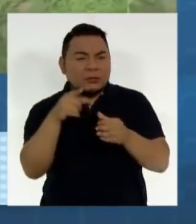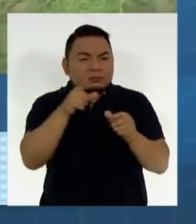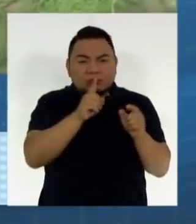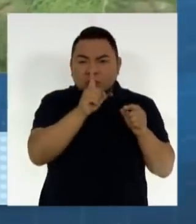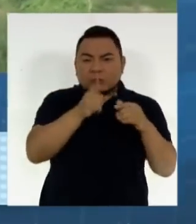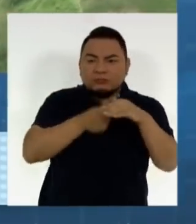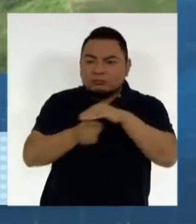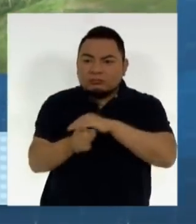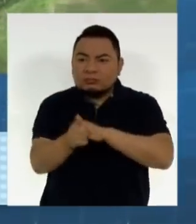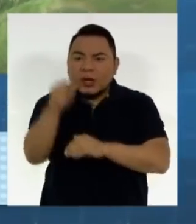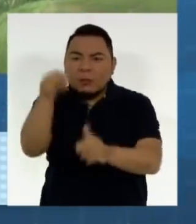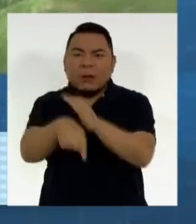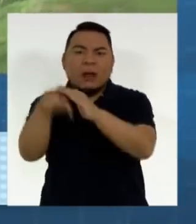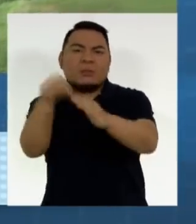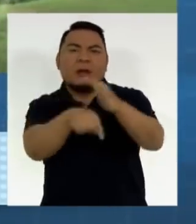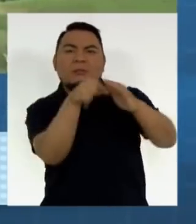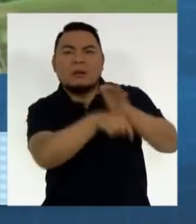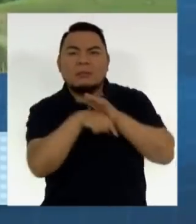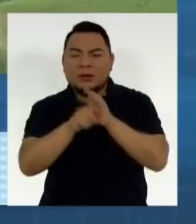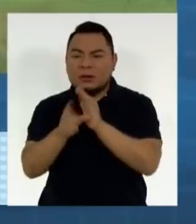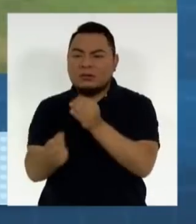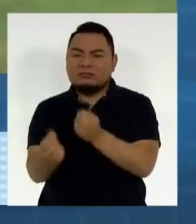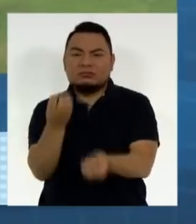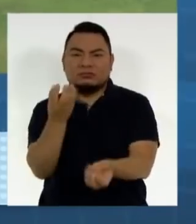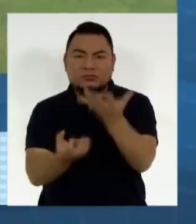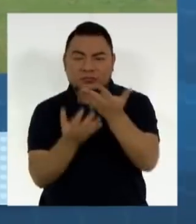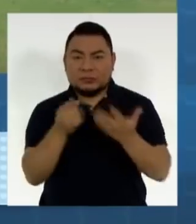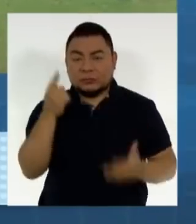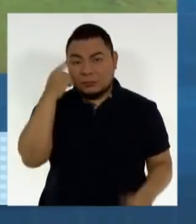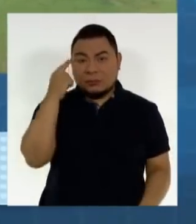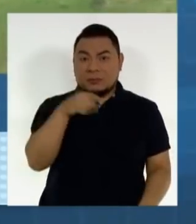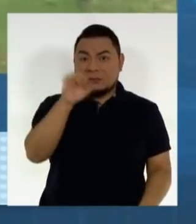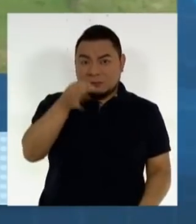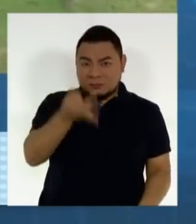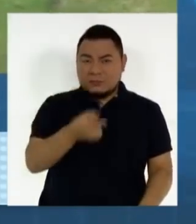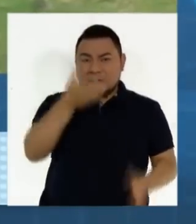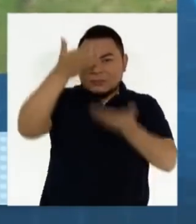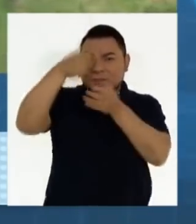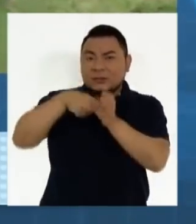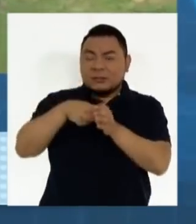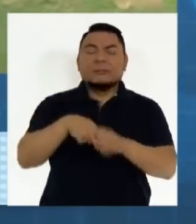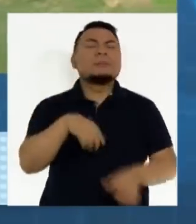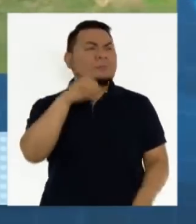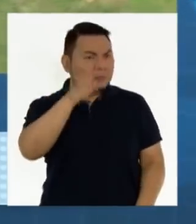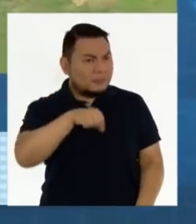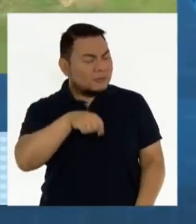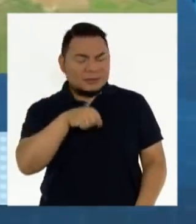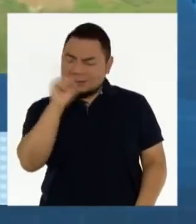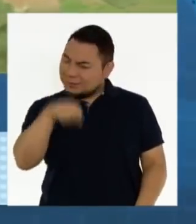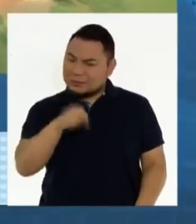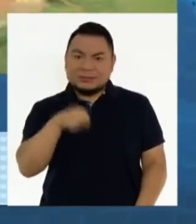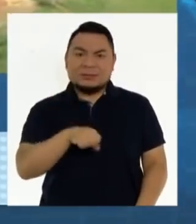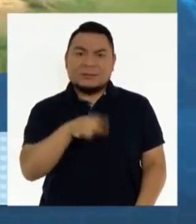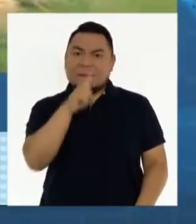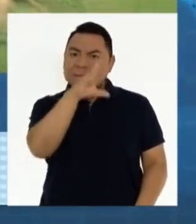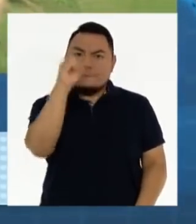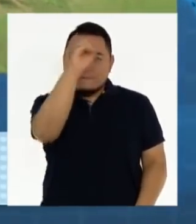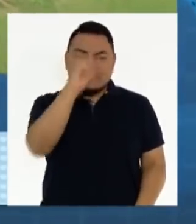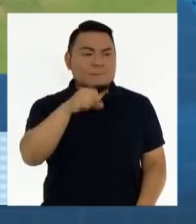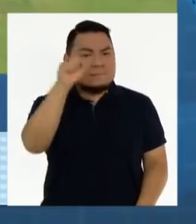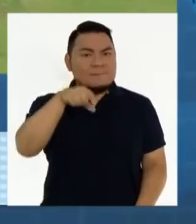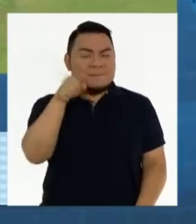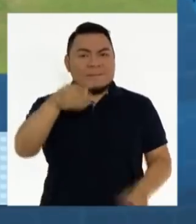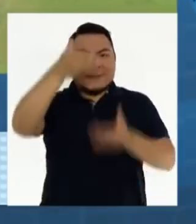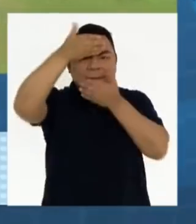en el lugar? Mira, yo no tengo la menor duda, en absoluto, ¿ya? Y que son Sendero Luminoso, lo que ellos quieren que